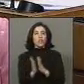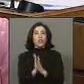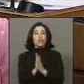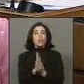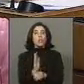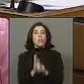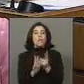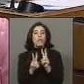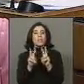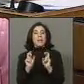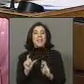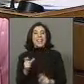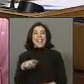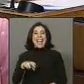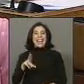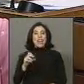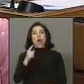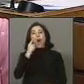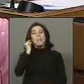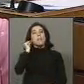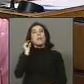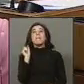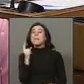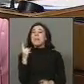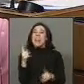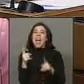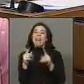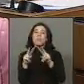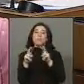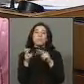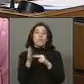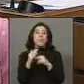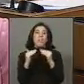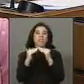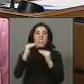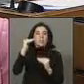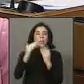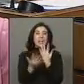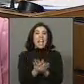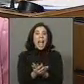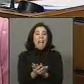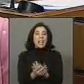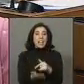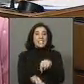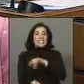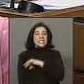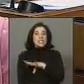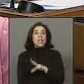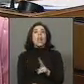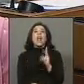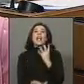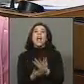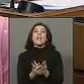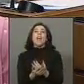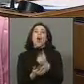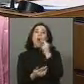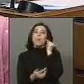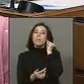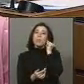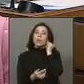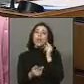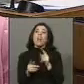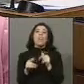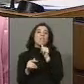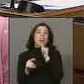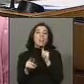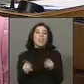género, porque la primera desigualdad que se vive en nuestro país es la que existe entre mujeres y hombres. Hay desigualdades en las oportunidades